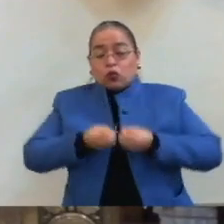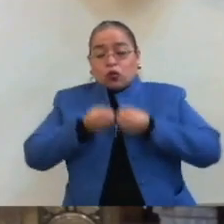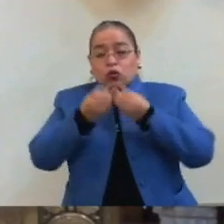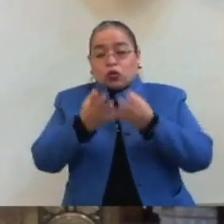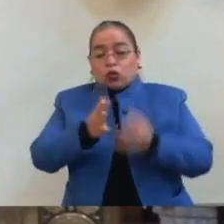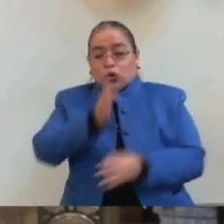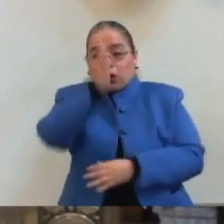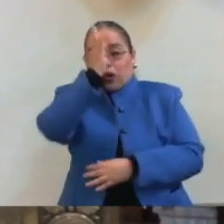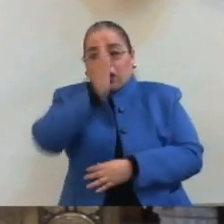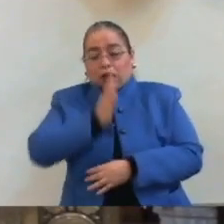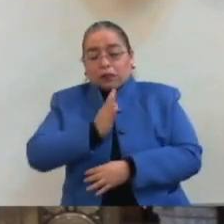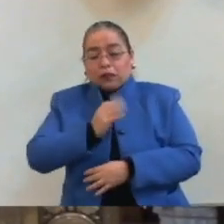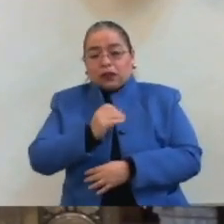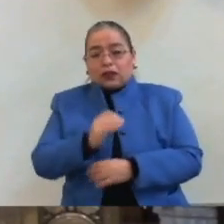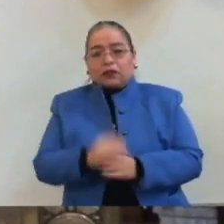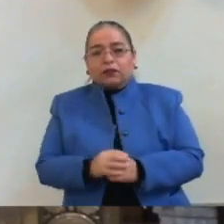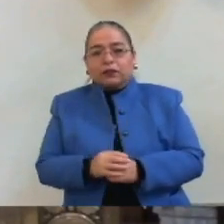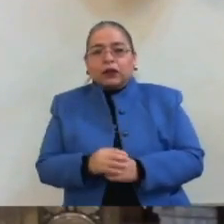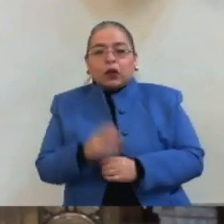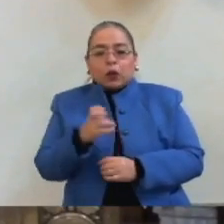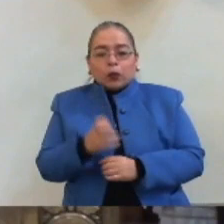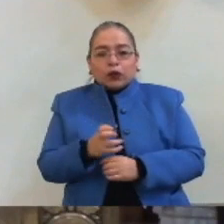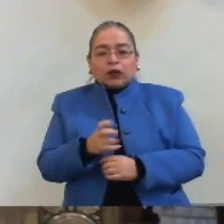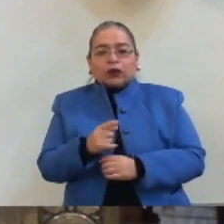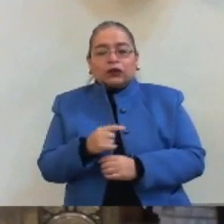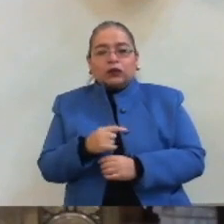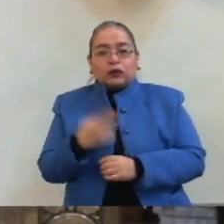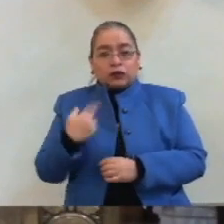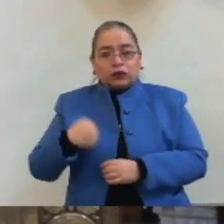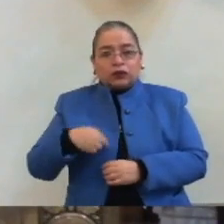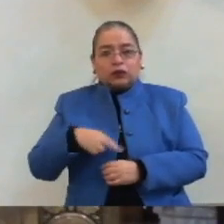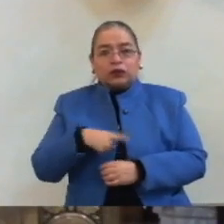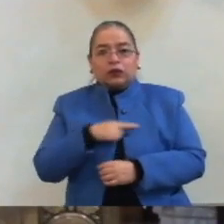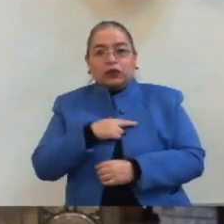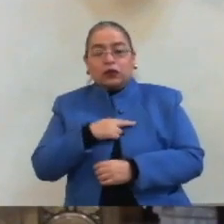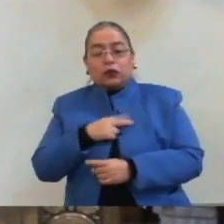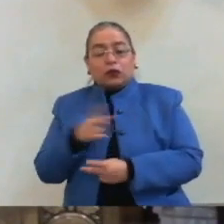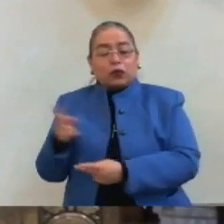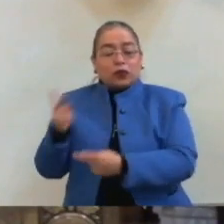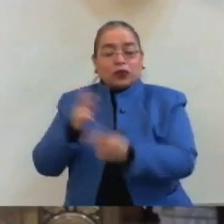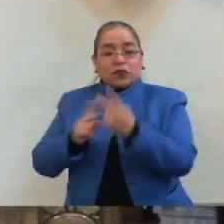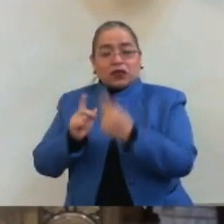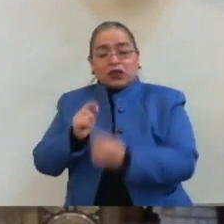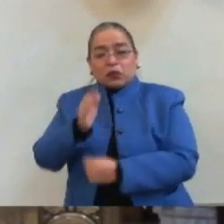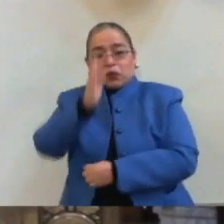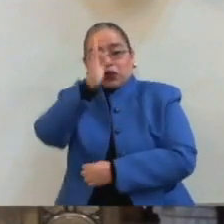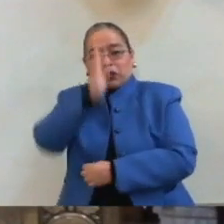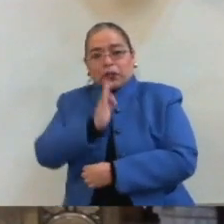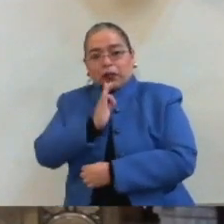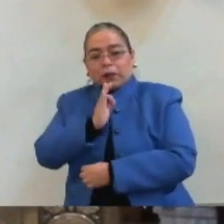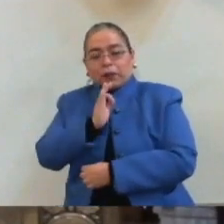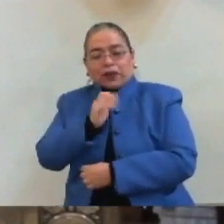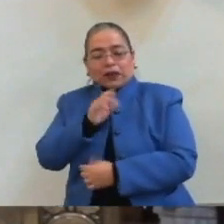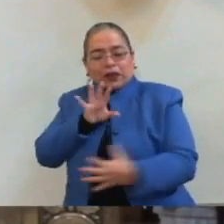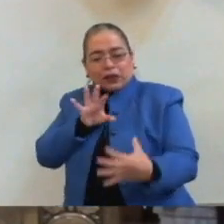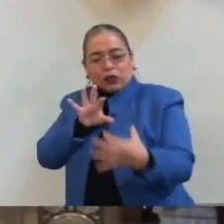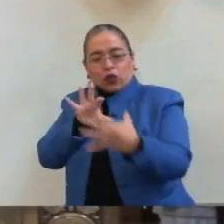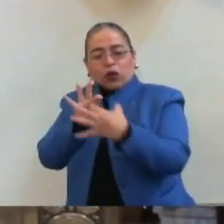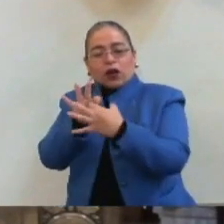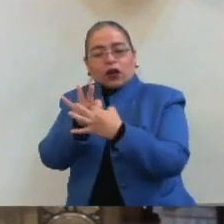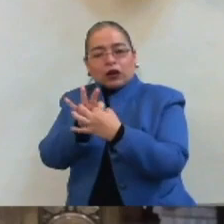cercanía que la del alimento eucarístico no podría estar más cerca de